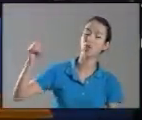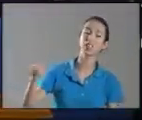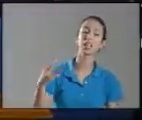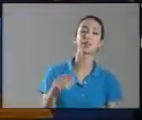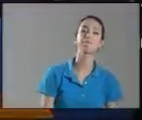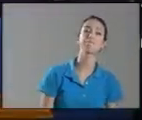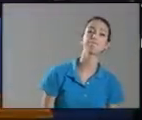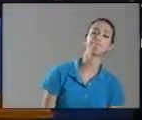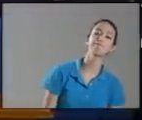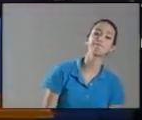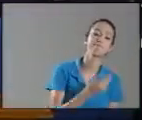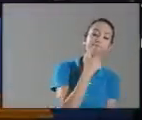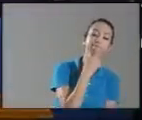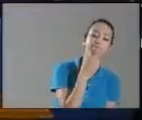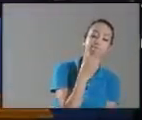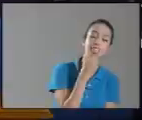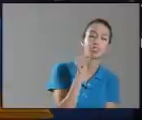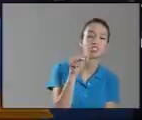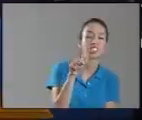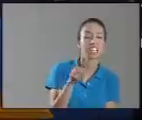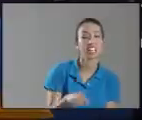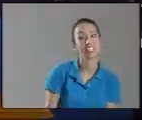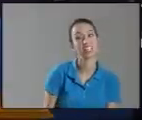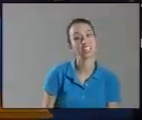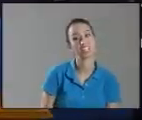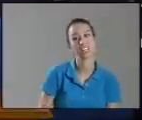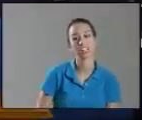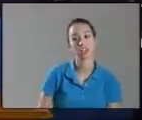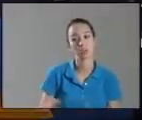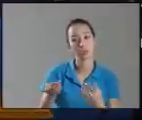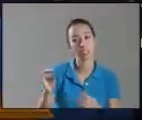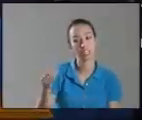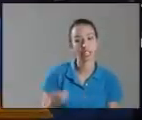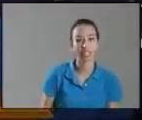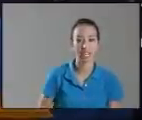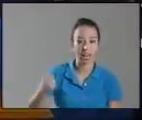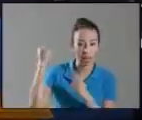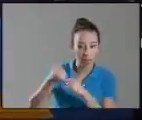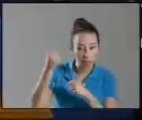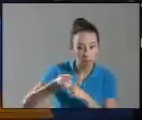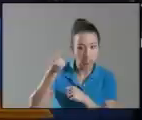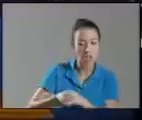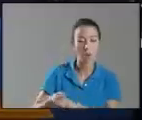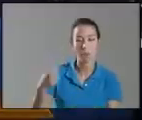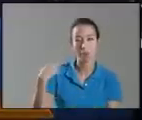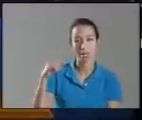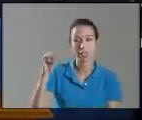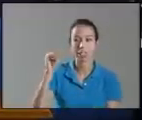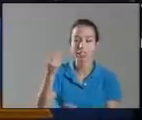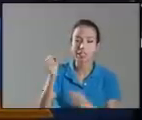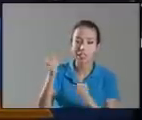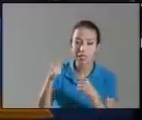Eso nos toca a nosotros, medirlos. Vamos a ver. Ah, no, hermano.